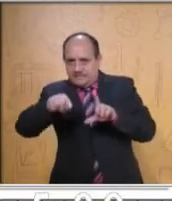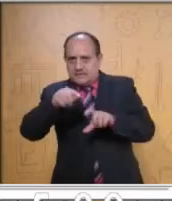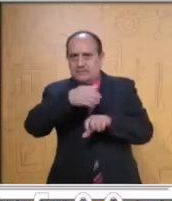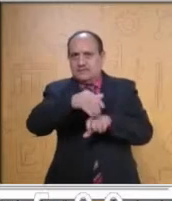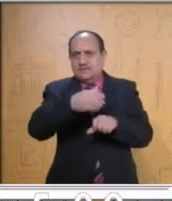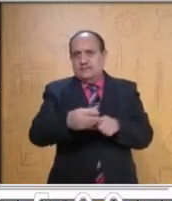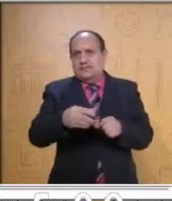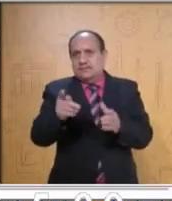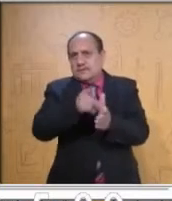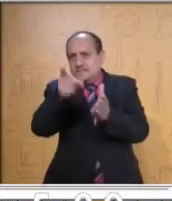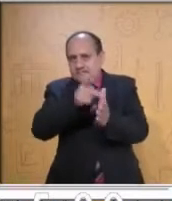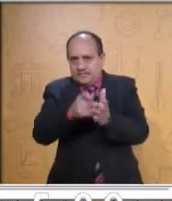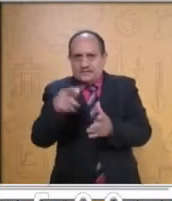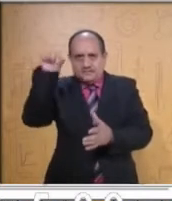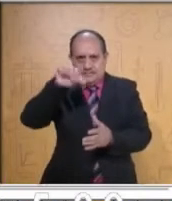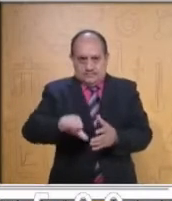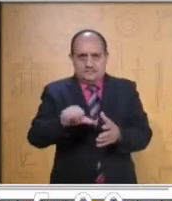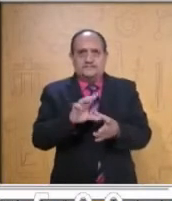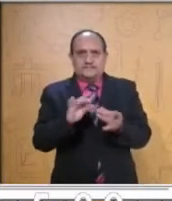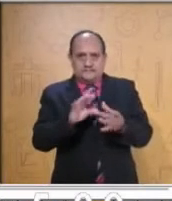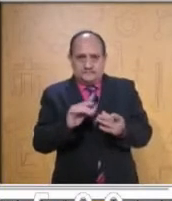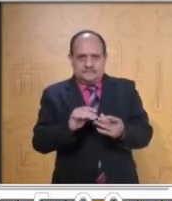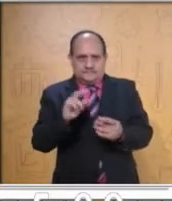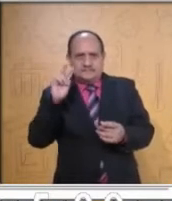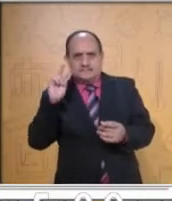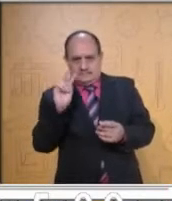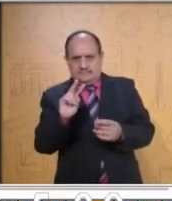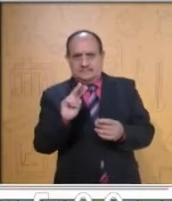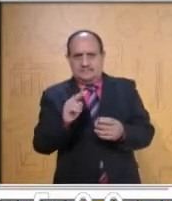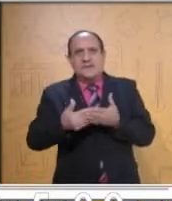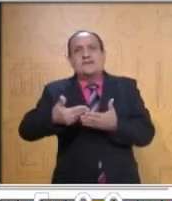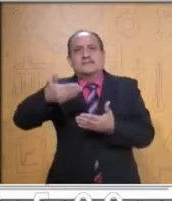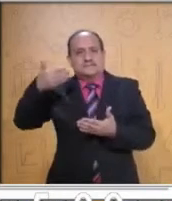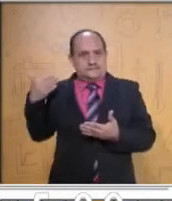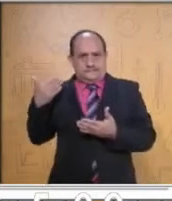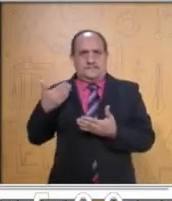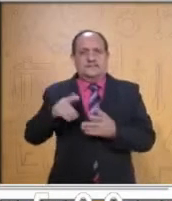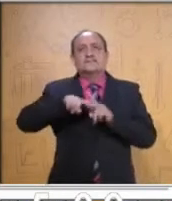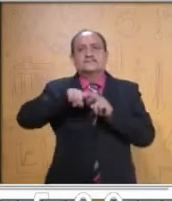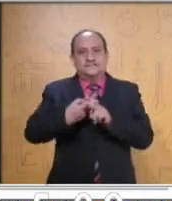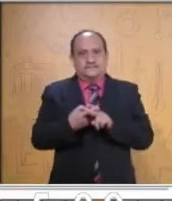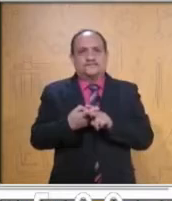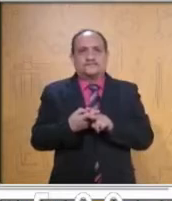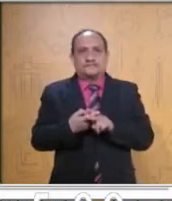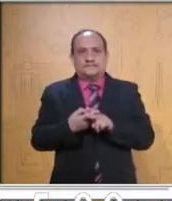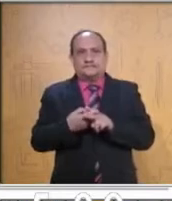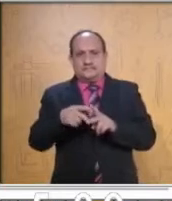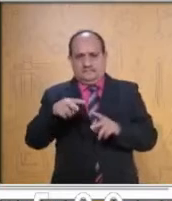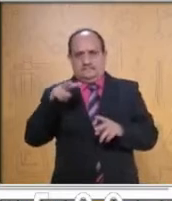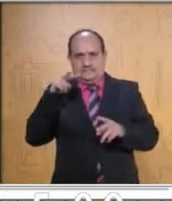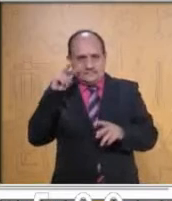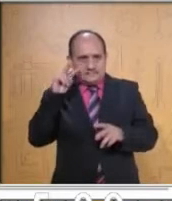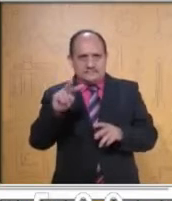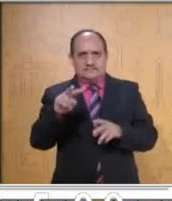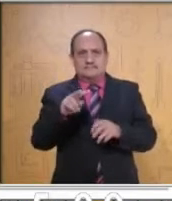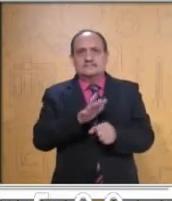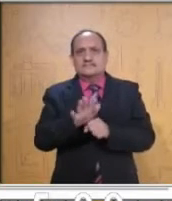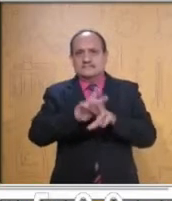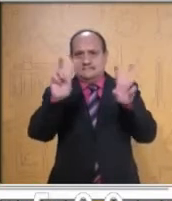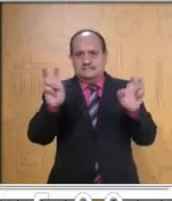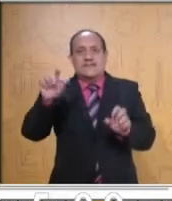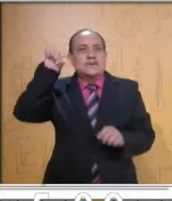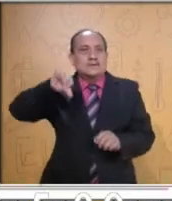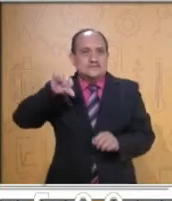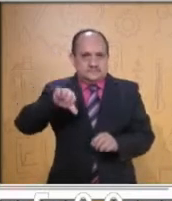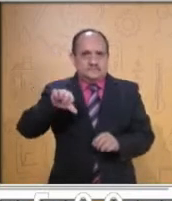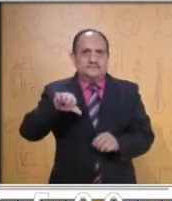día de hoy. Bien, vamos a ver, antes de iniciar, vamos a ver que el día de